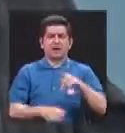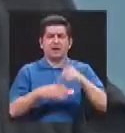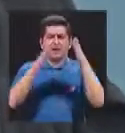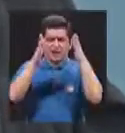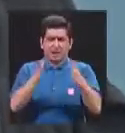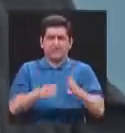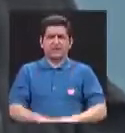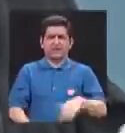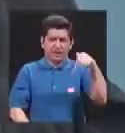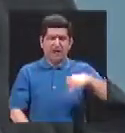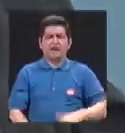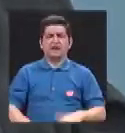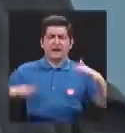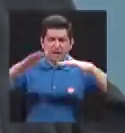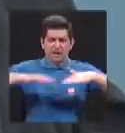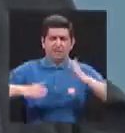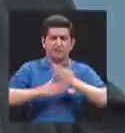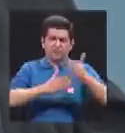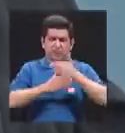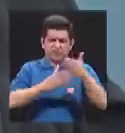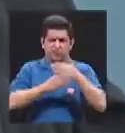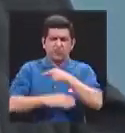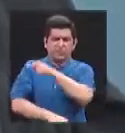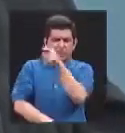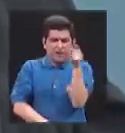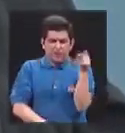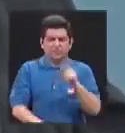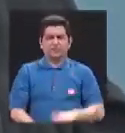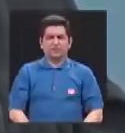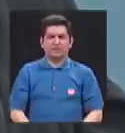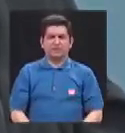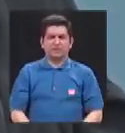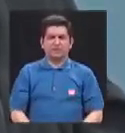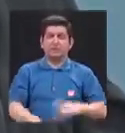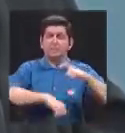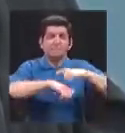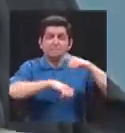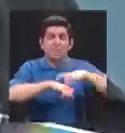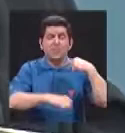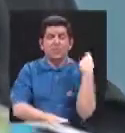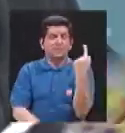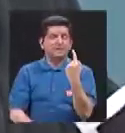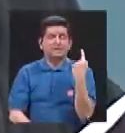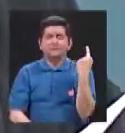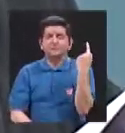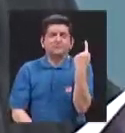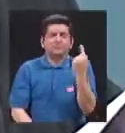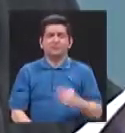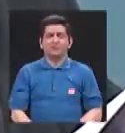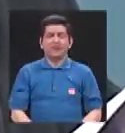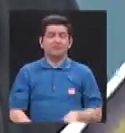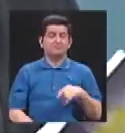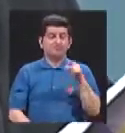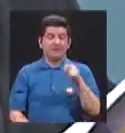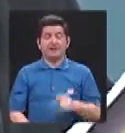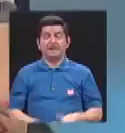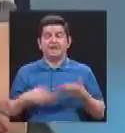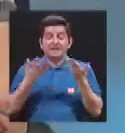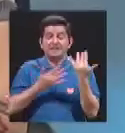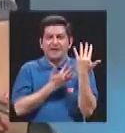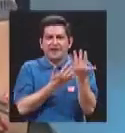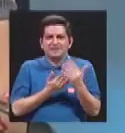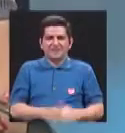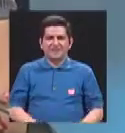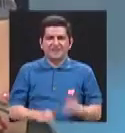a sus protagonistas en nuestro set compartiendo con ustedes el momento siempre